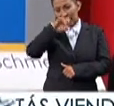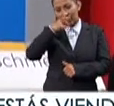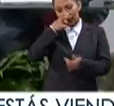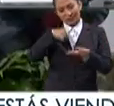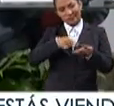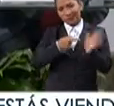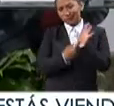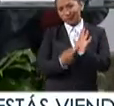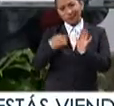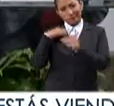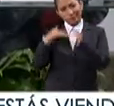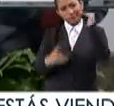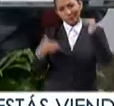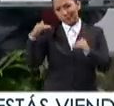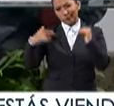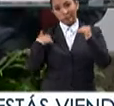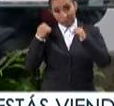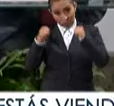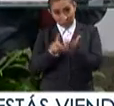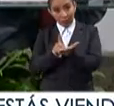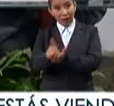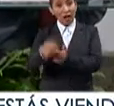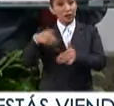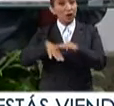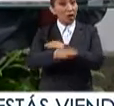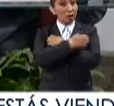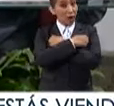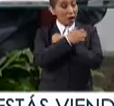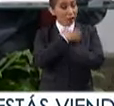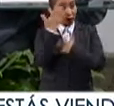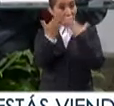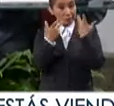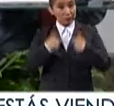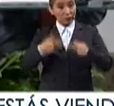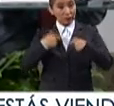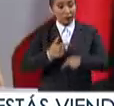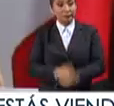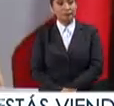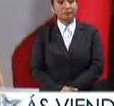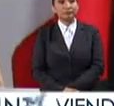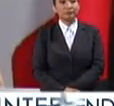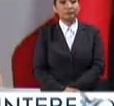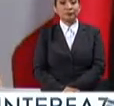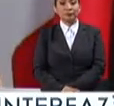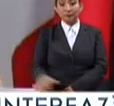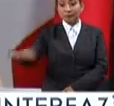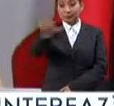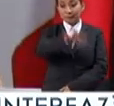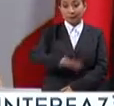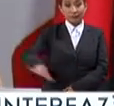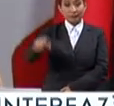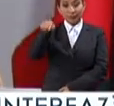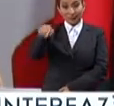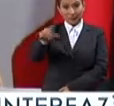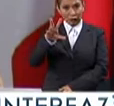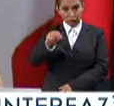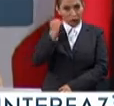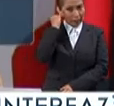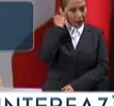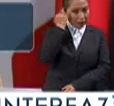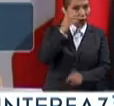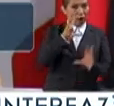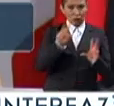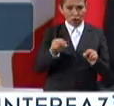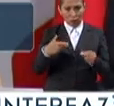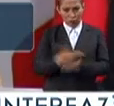estas inequidades que impiden el garantizar el derecho al acceso a la educación de estas poblaciones y en la población no indígena y no a